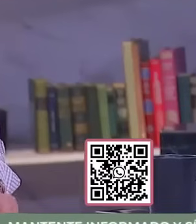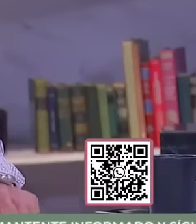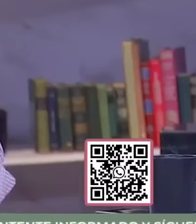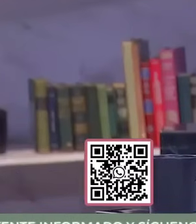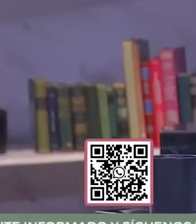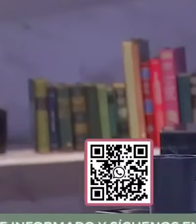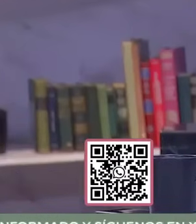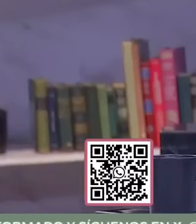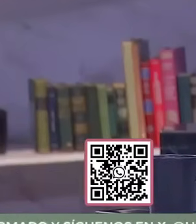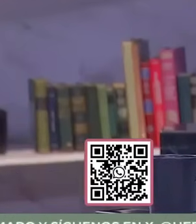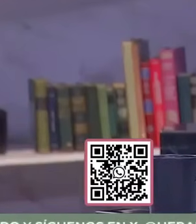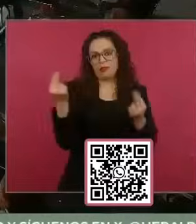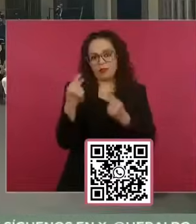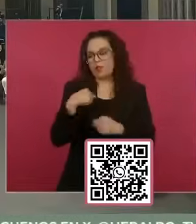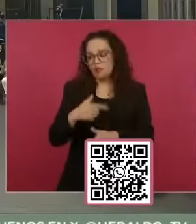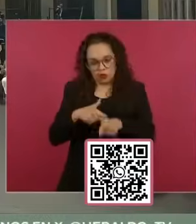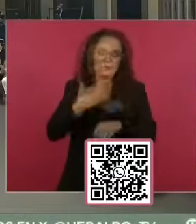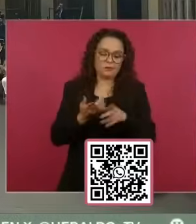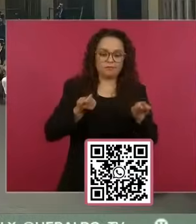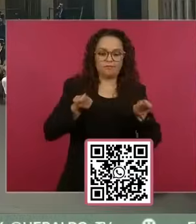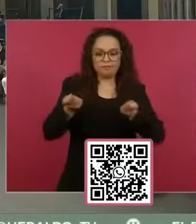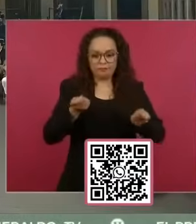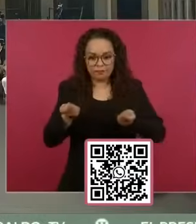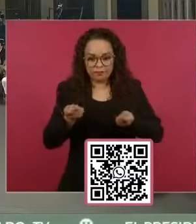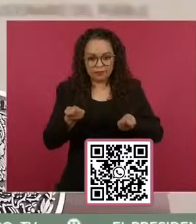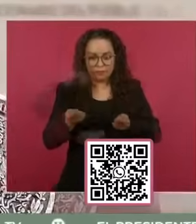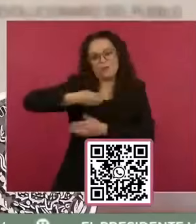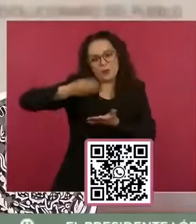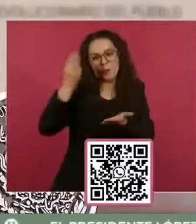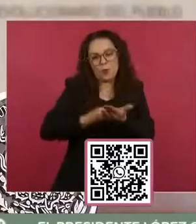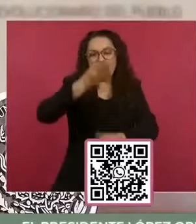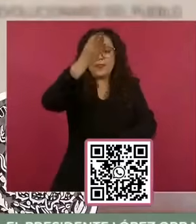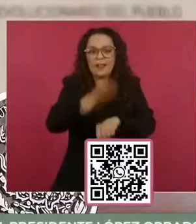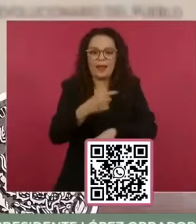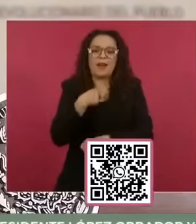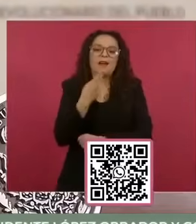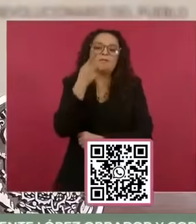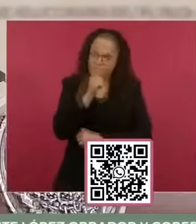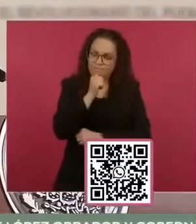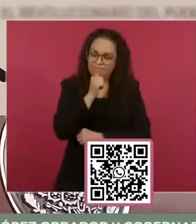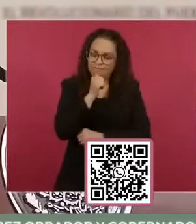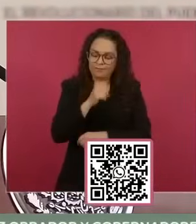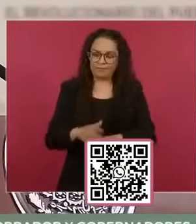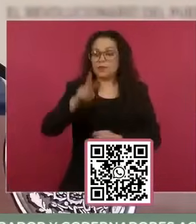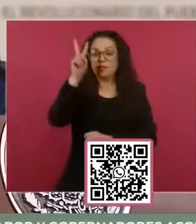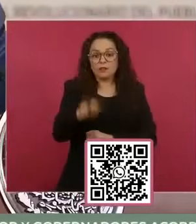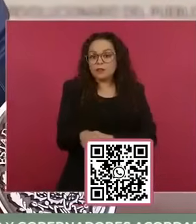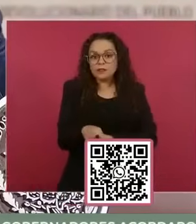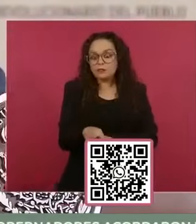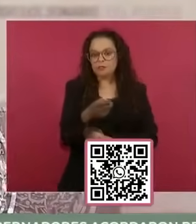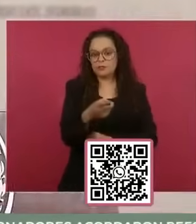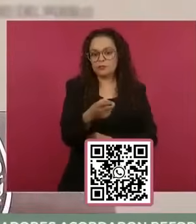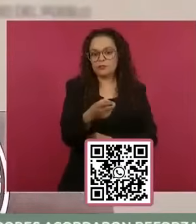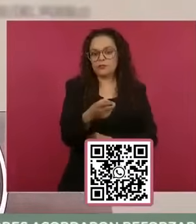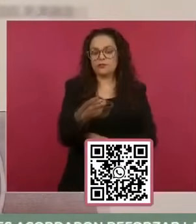Obrador. Sí, sí, tengo opinión de que no debe de participar. Ese es un asunto. O sea, yo no quiero que se